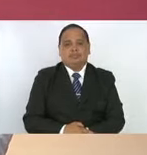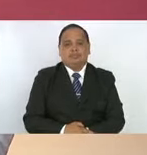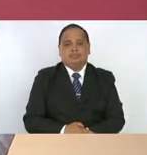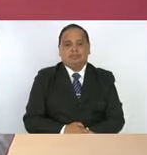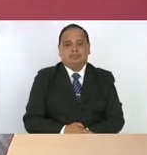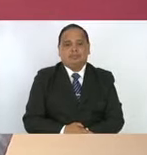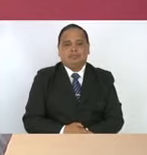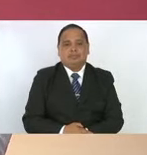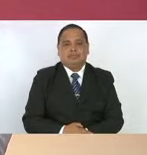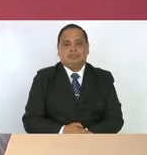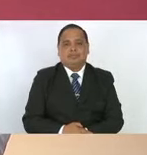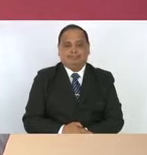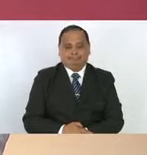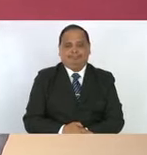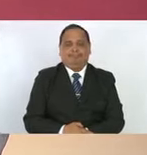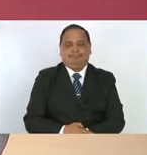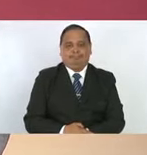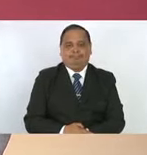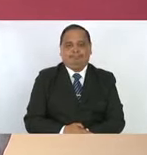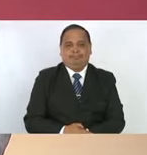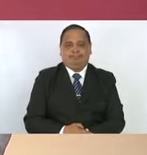es conocido,